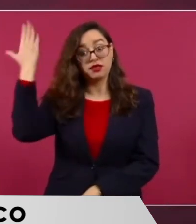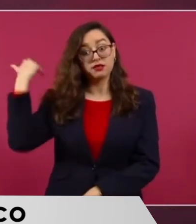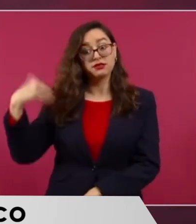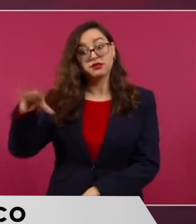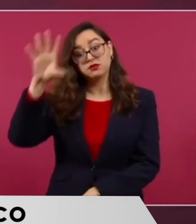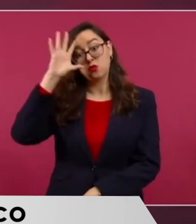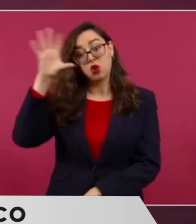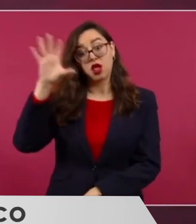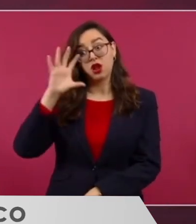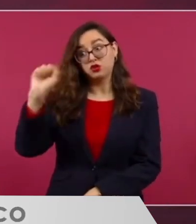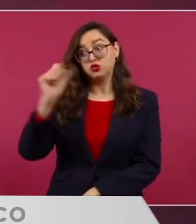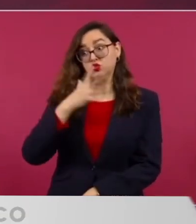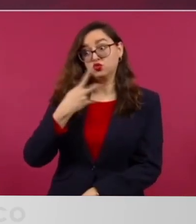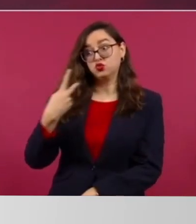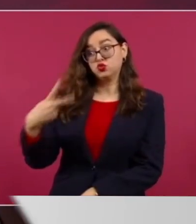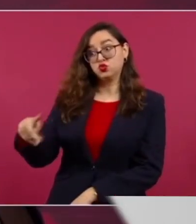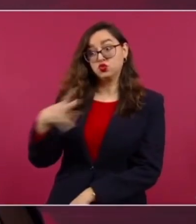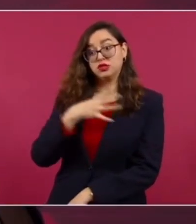Él,